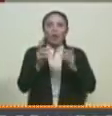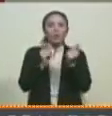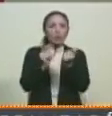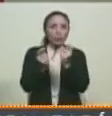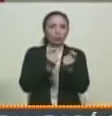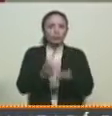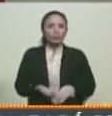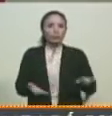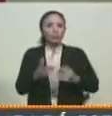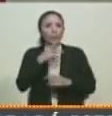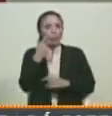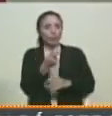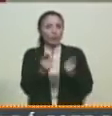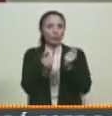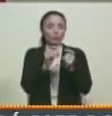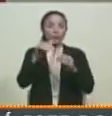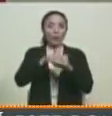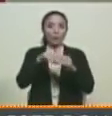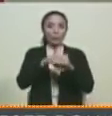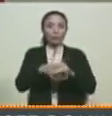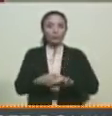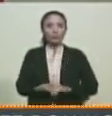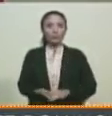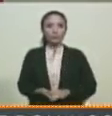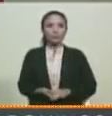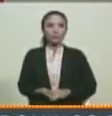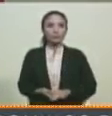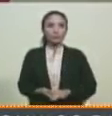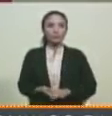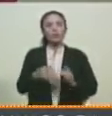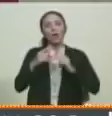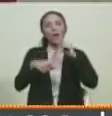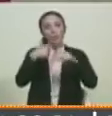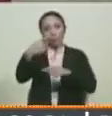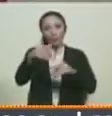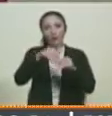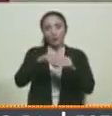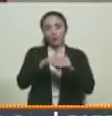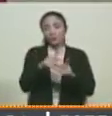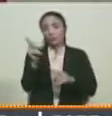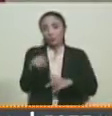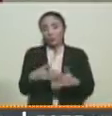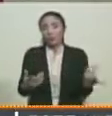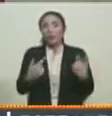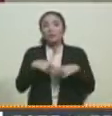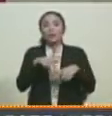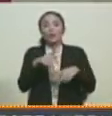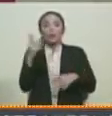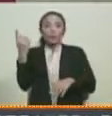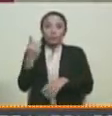político de las elecciones y postelectoral. Y además es nuestra obligación.